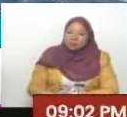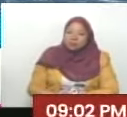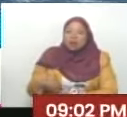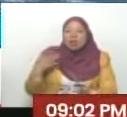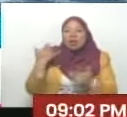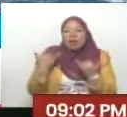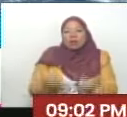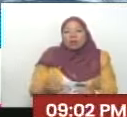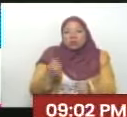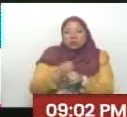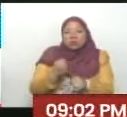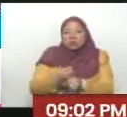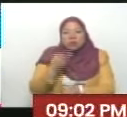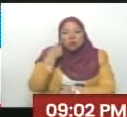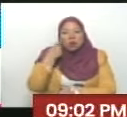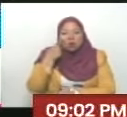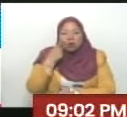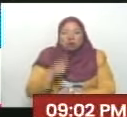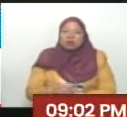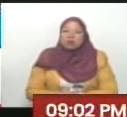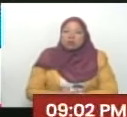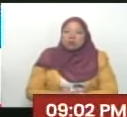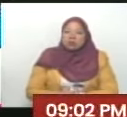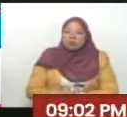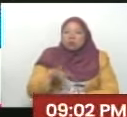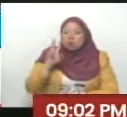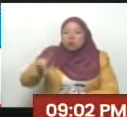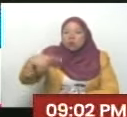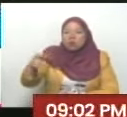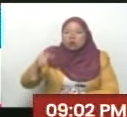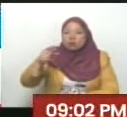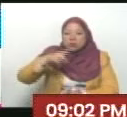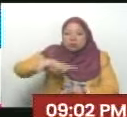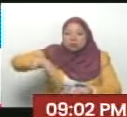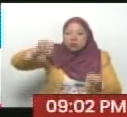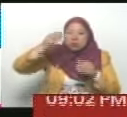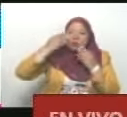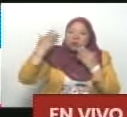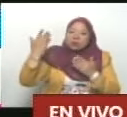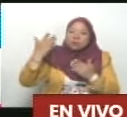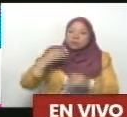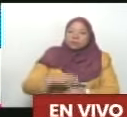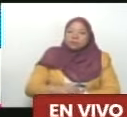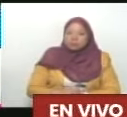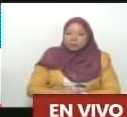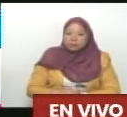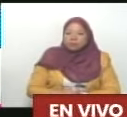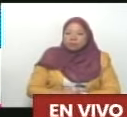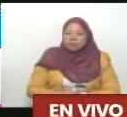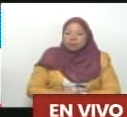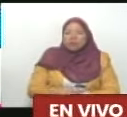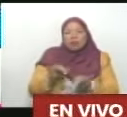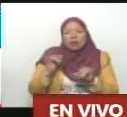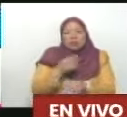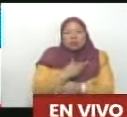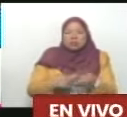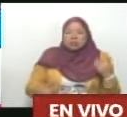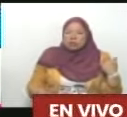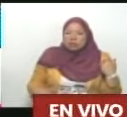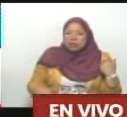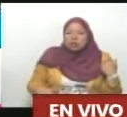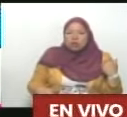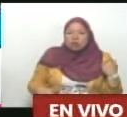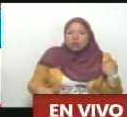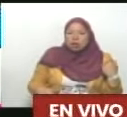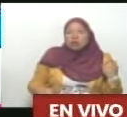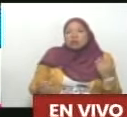vamos a ver, estos ojos lo van a ver. Lo veremos en el espacio, embajador Lange. Asimismo, presidente, se firmó el acuerdo con el